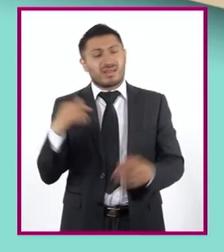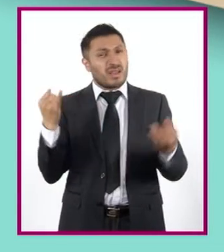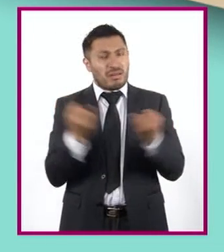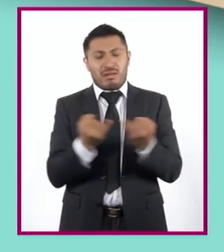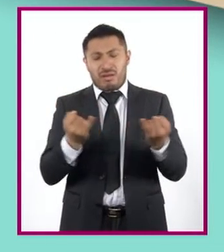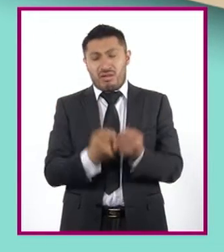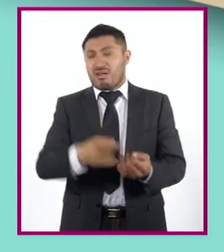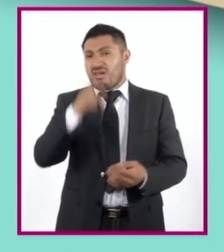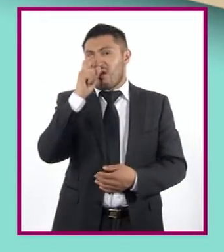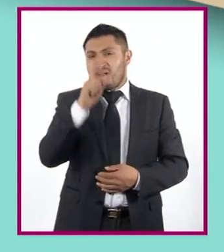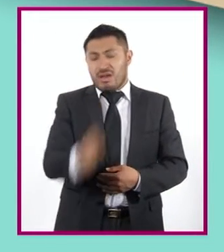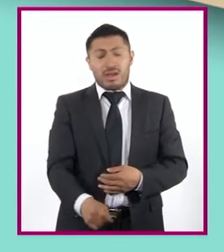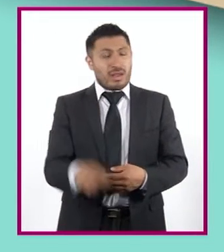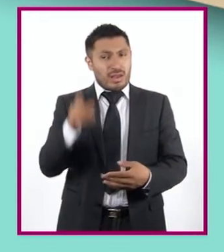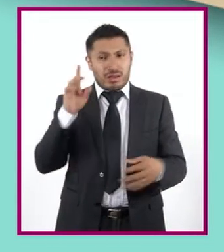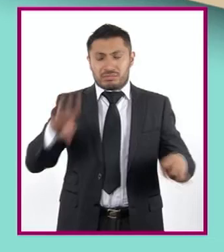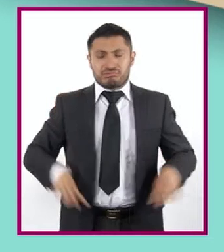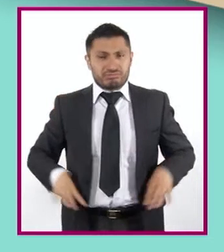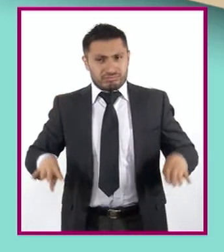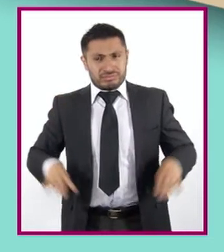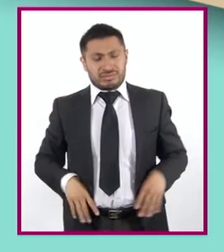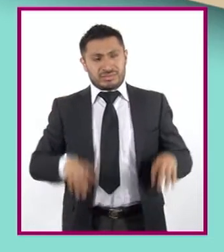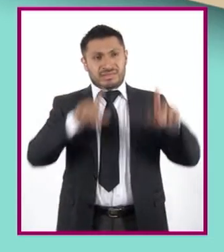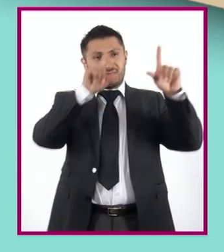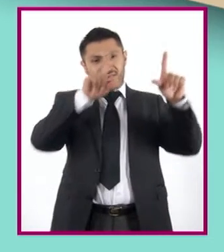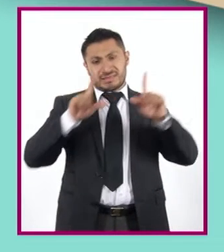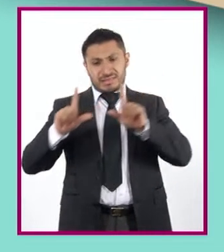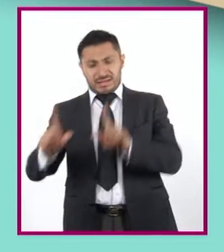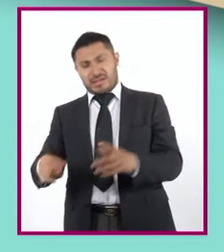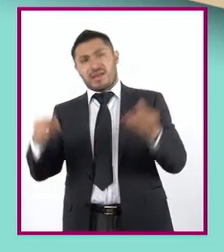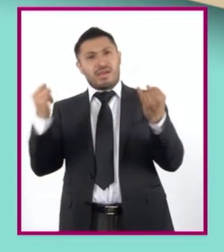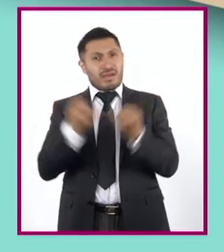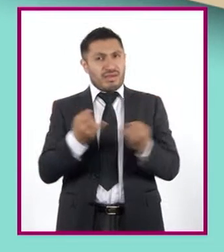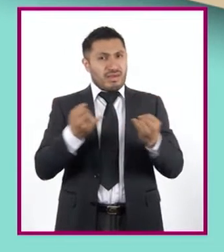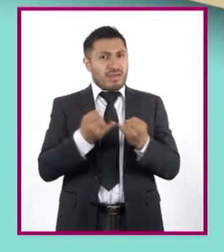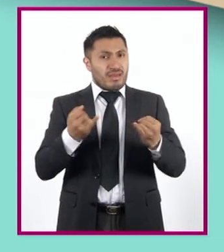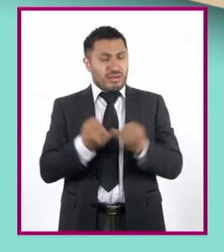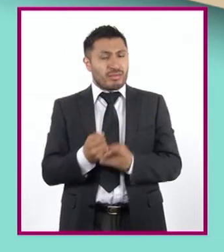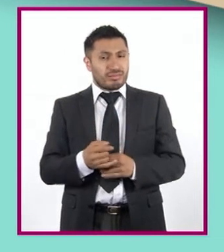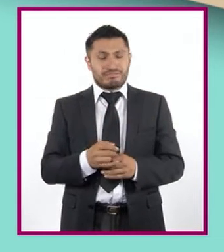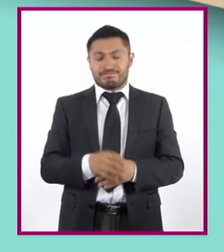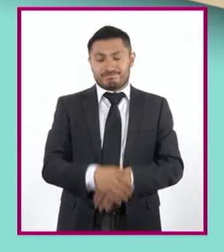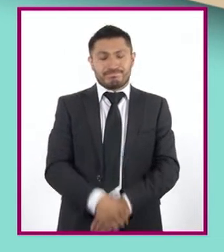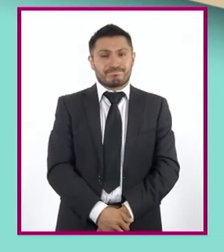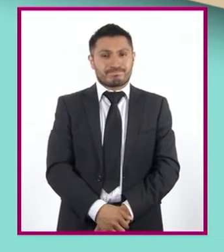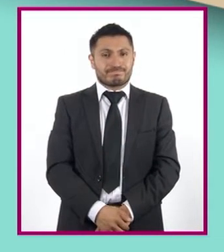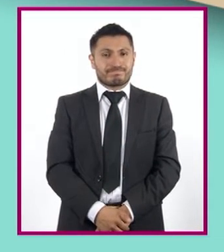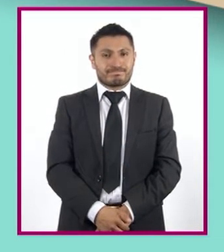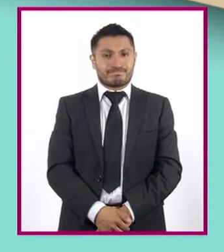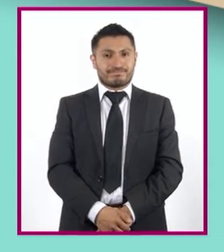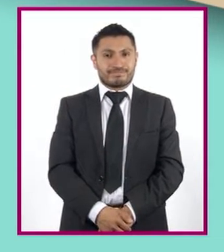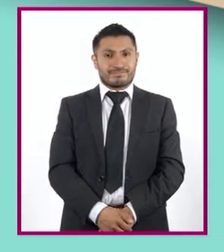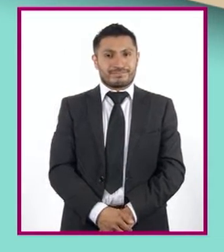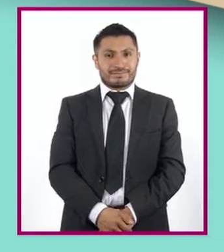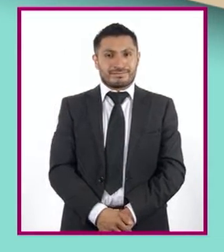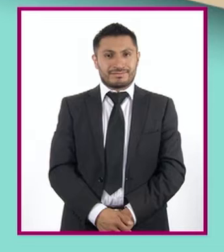los elementos de cada cuadrilátero corresponden a los elementos del otro cuadrilátero.